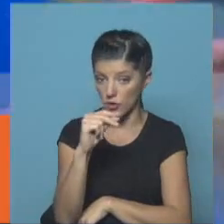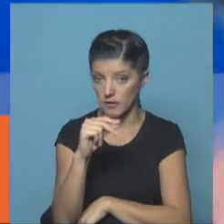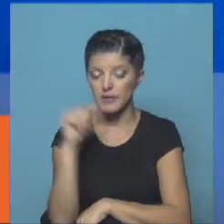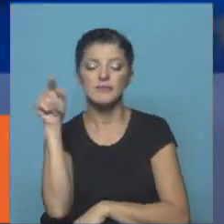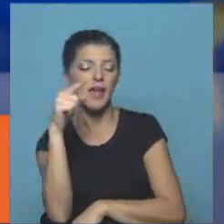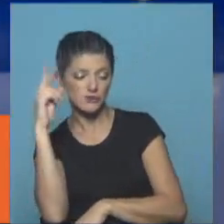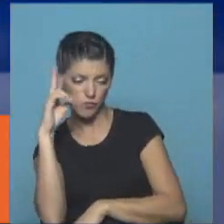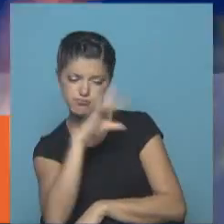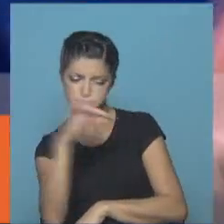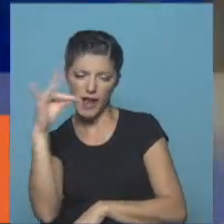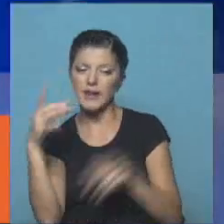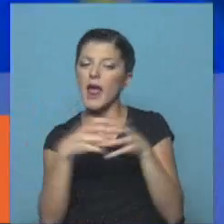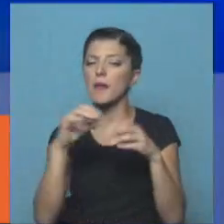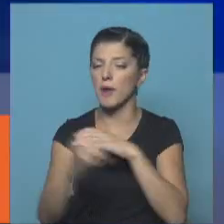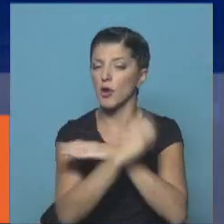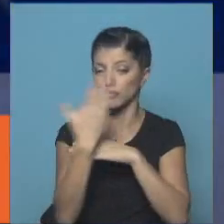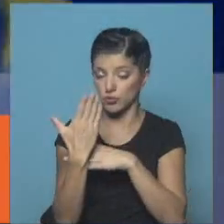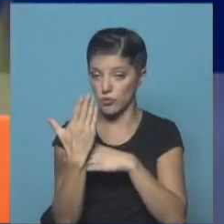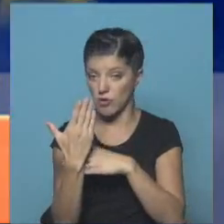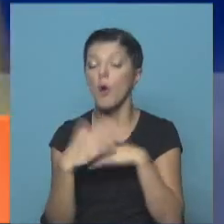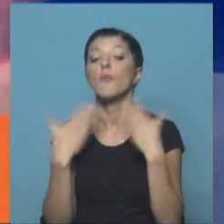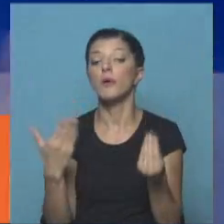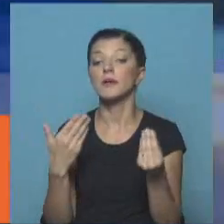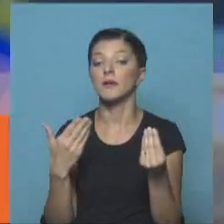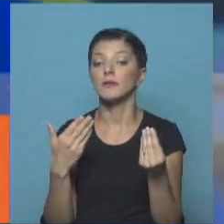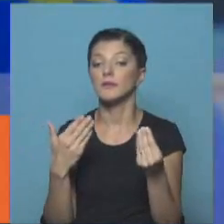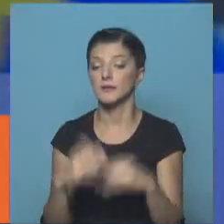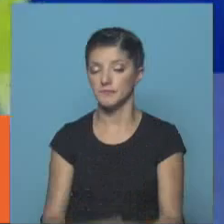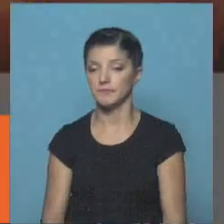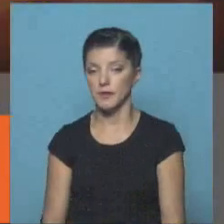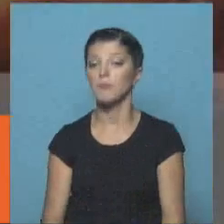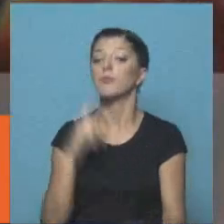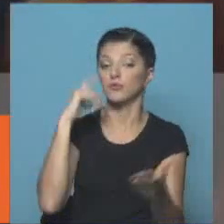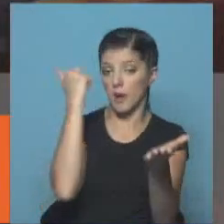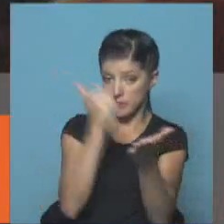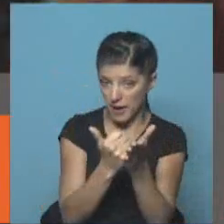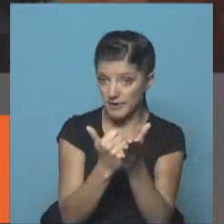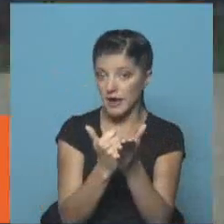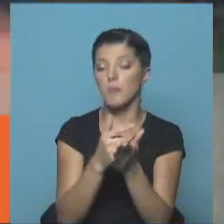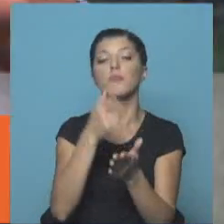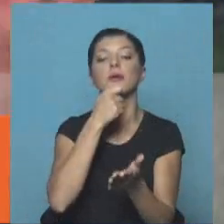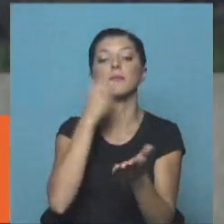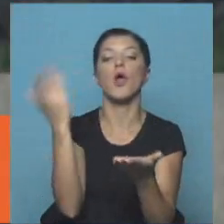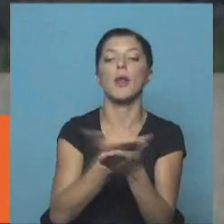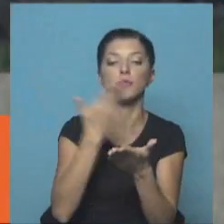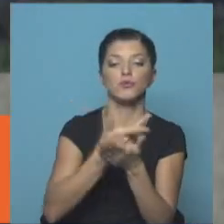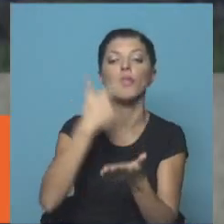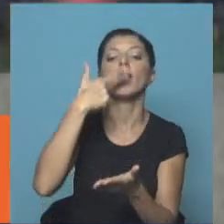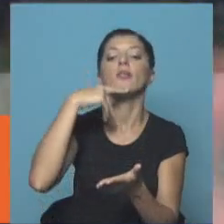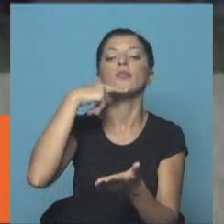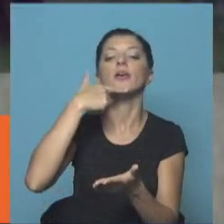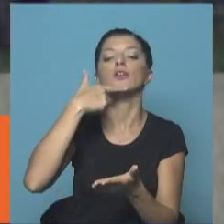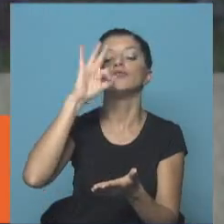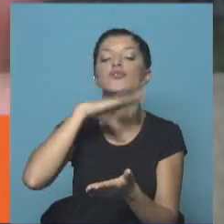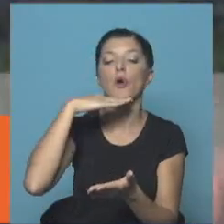Somos obviamente, podemos contarnos en forma de referencia mundial en la provisión, obviamente, en la soja, en la carne, en el hierro, pero aparte